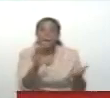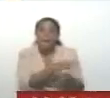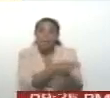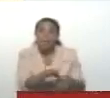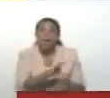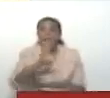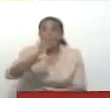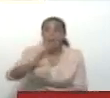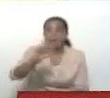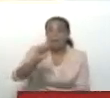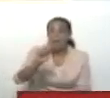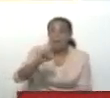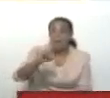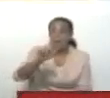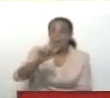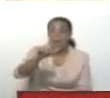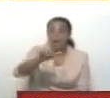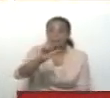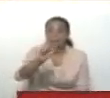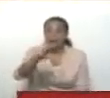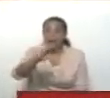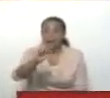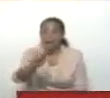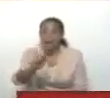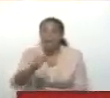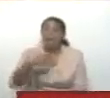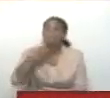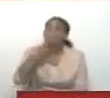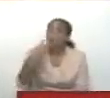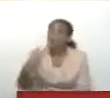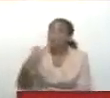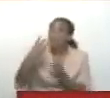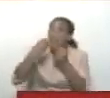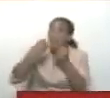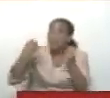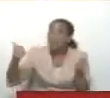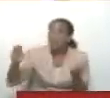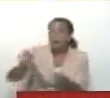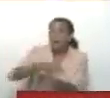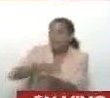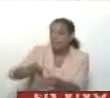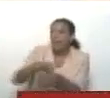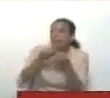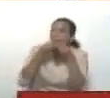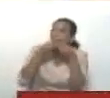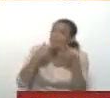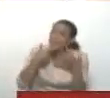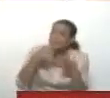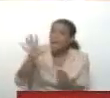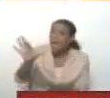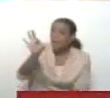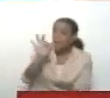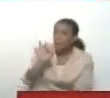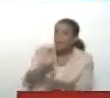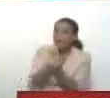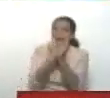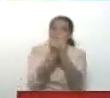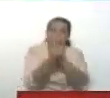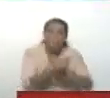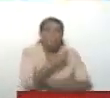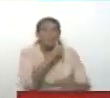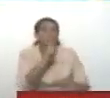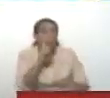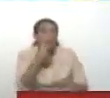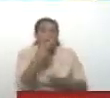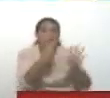Que dice, vamos a gozar la Navidad y Voces Risueñas al cantar. De ahí tomamos el nombre de Voces Risueñas.